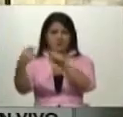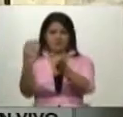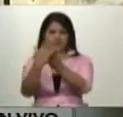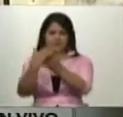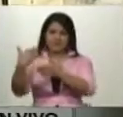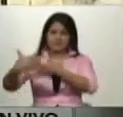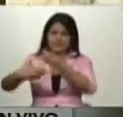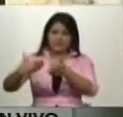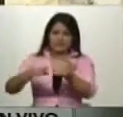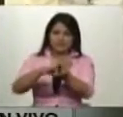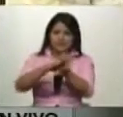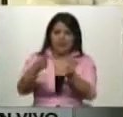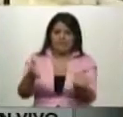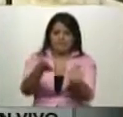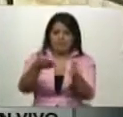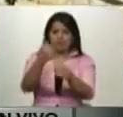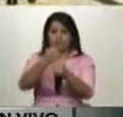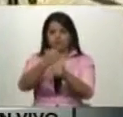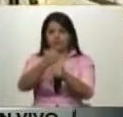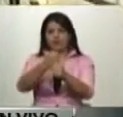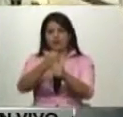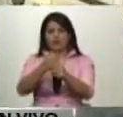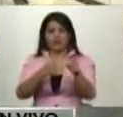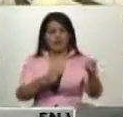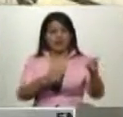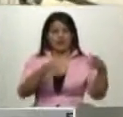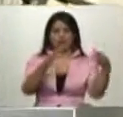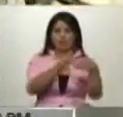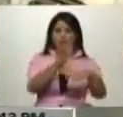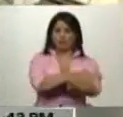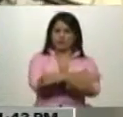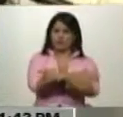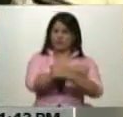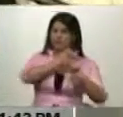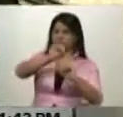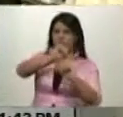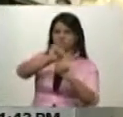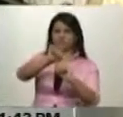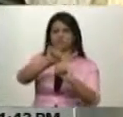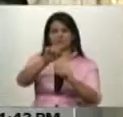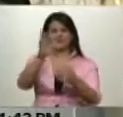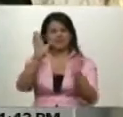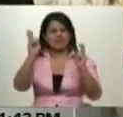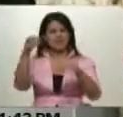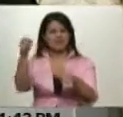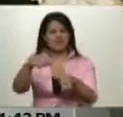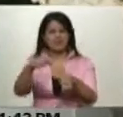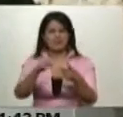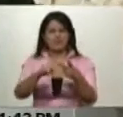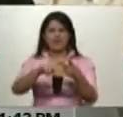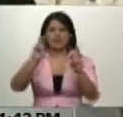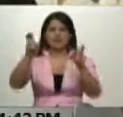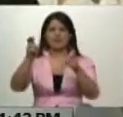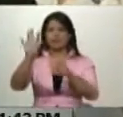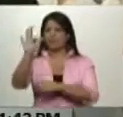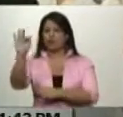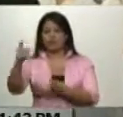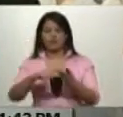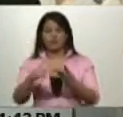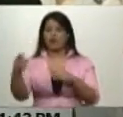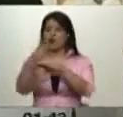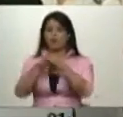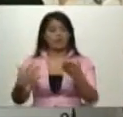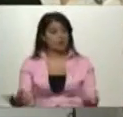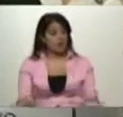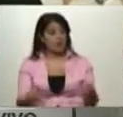con las medidas que la derecha venezolana le ha impuesto en cuanto a lo de las semillas, en cuanto a lo del cuartel. Como sea, señores,